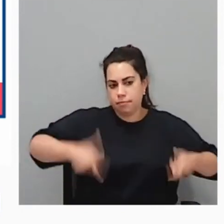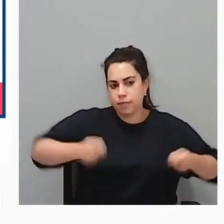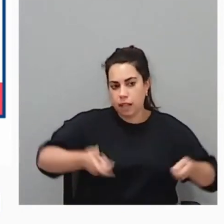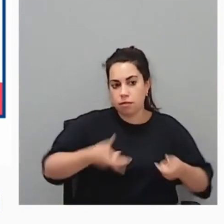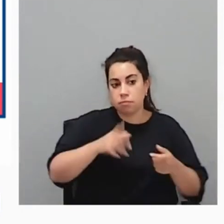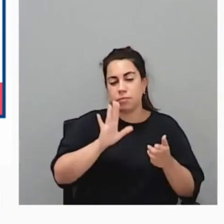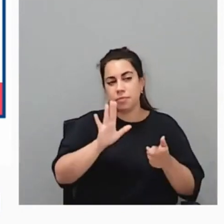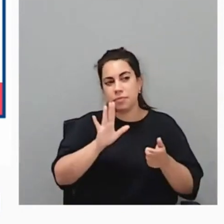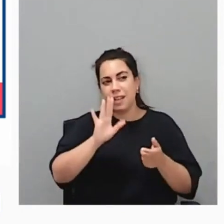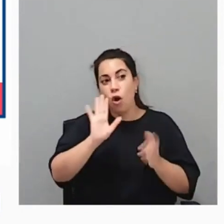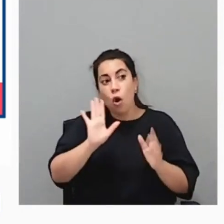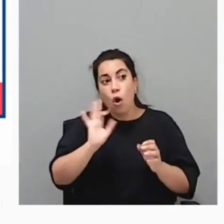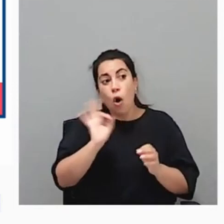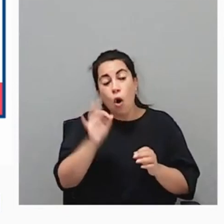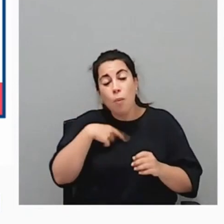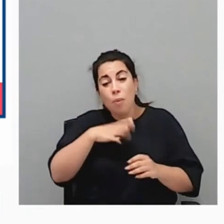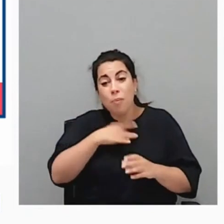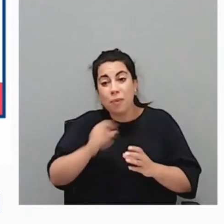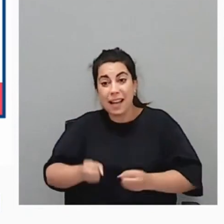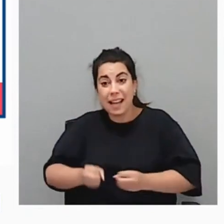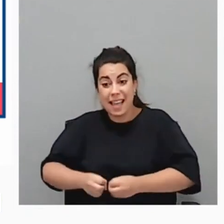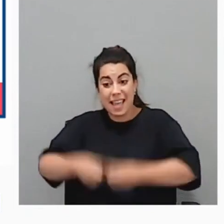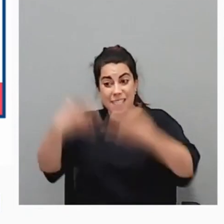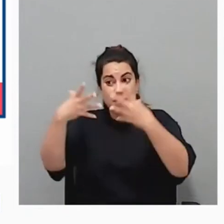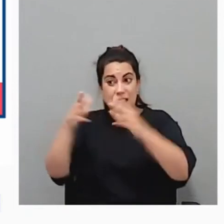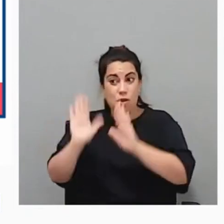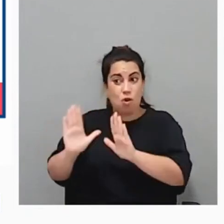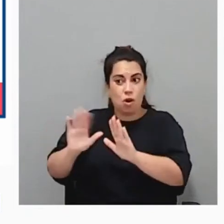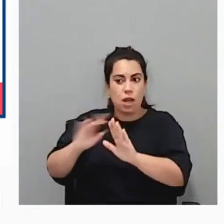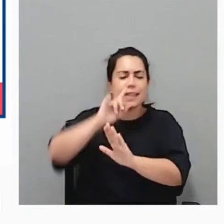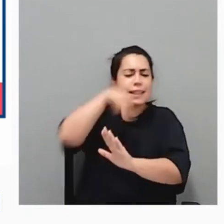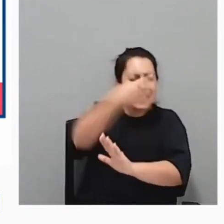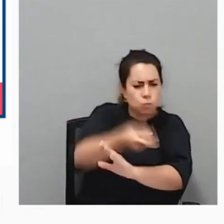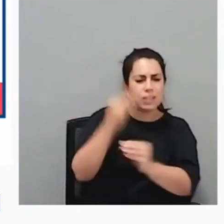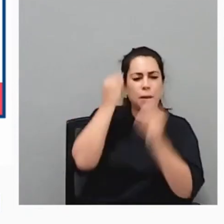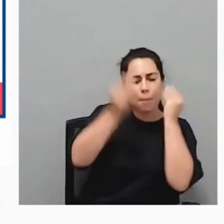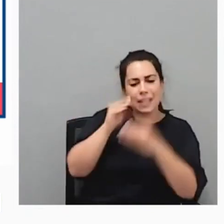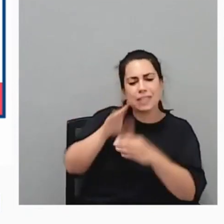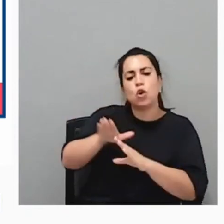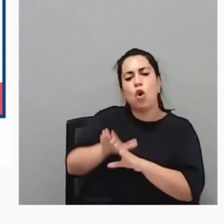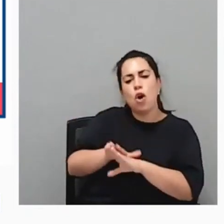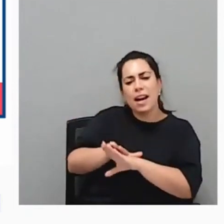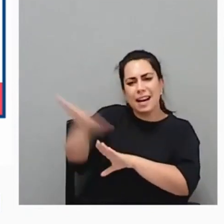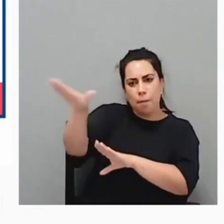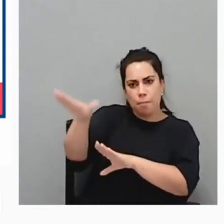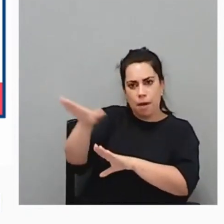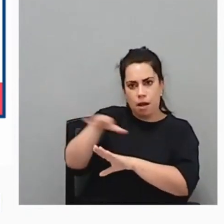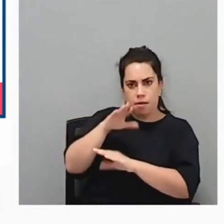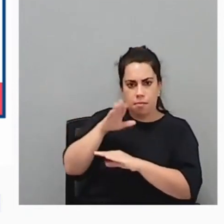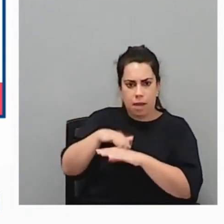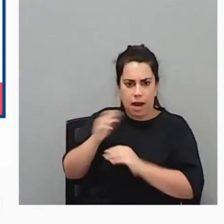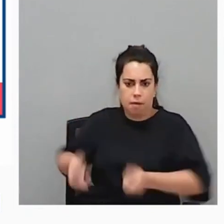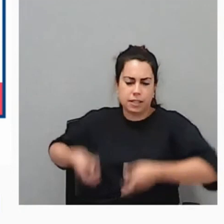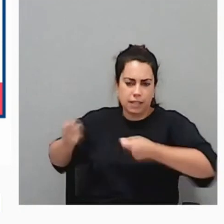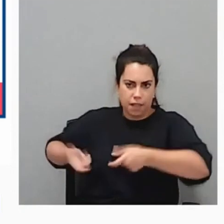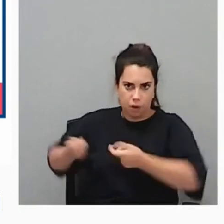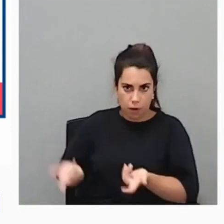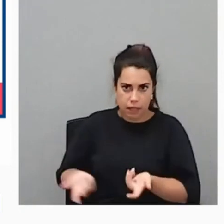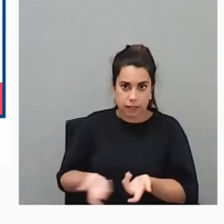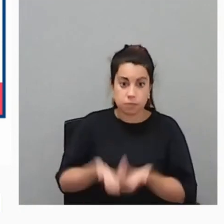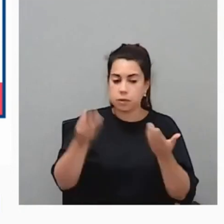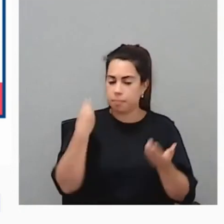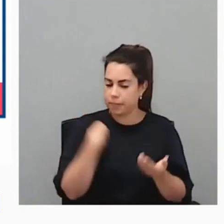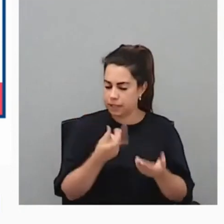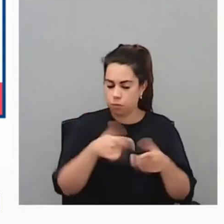que implementarla, hay que hacer la adaptación, ¿no? Pues lo mismo a nivel curricular, a nivel de aprendizaje. Dentro del aula podemos pensar las actividades,